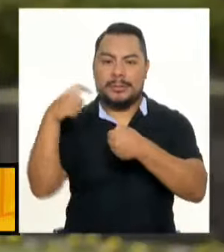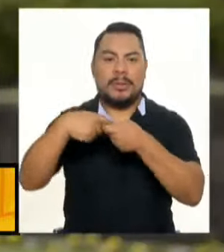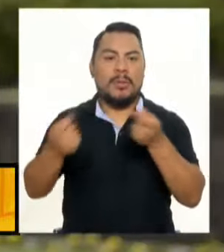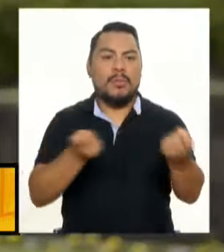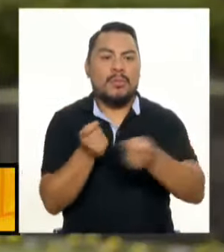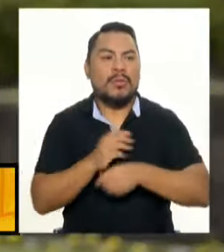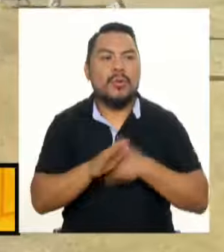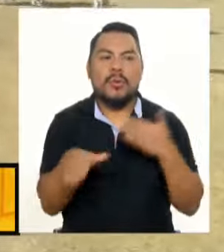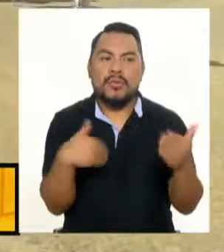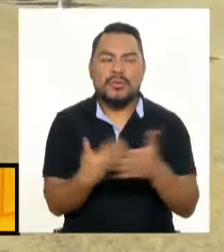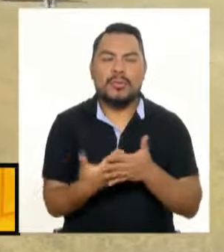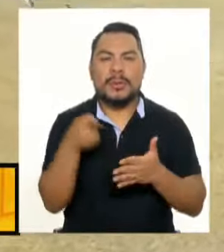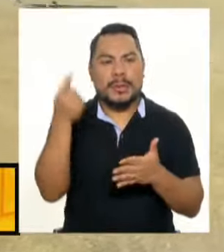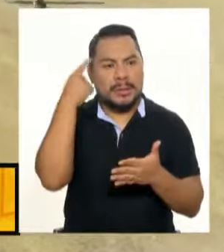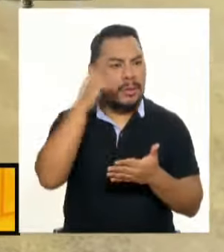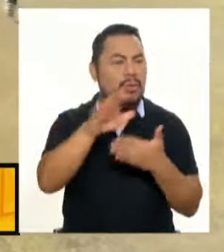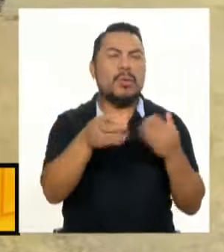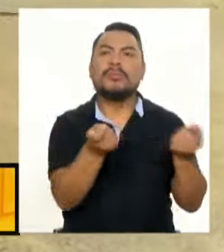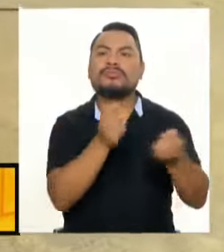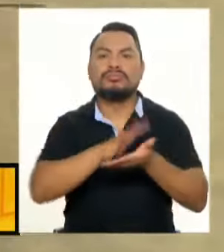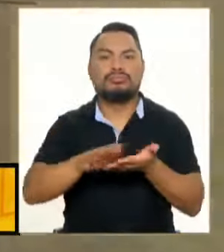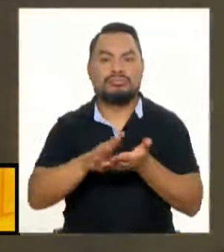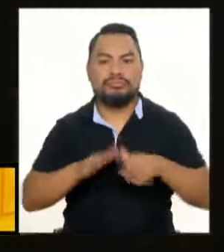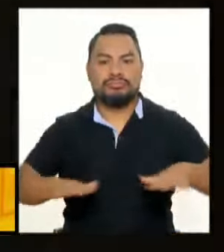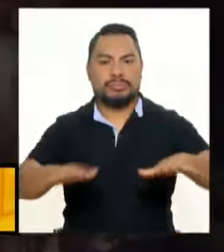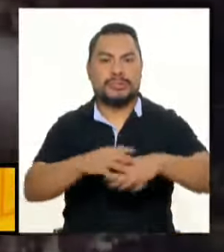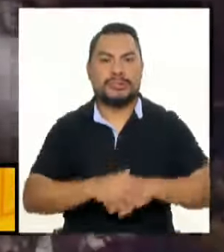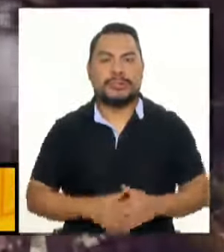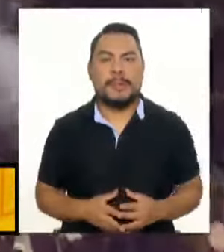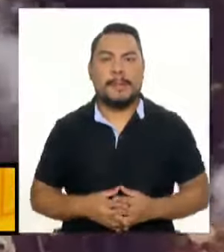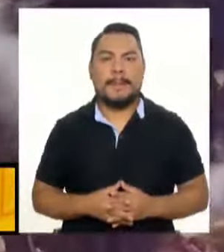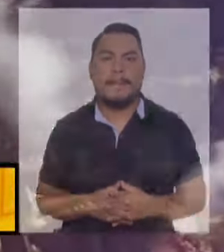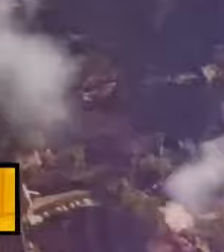momento están flanqueando todos los escenarios.